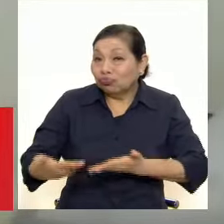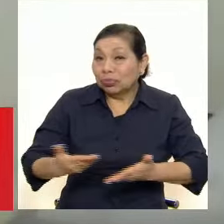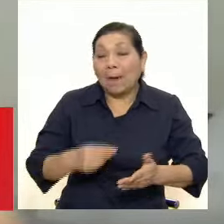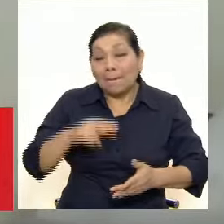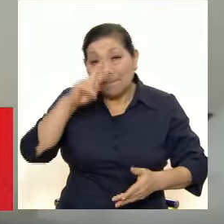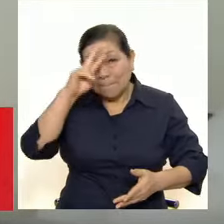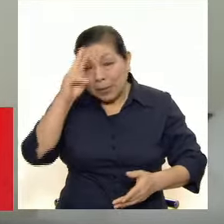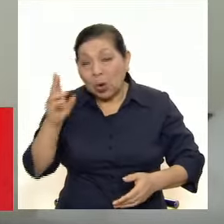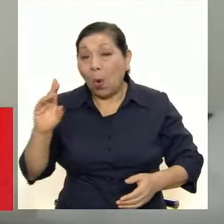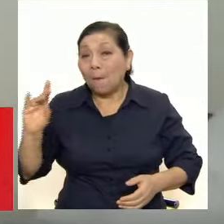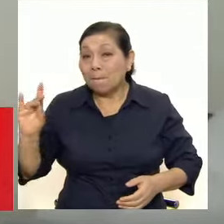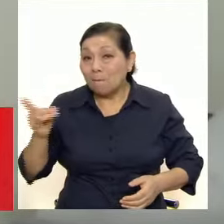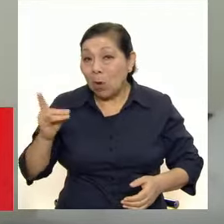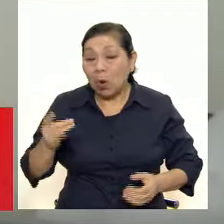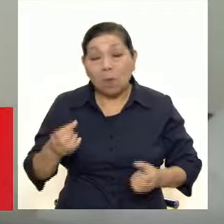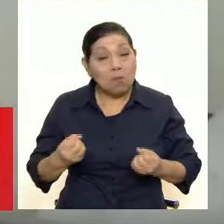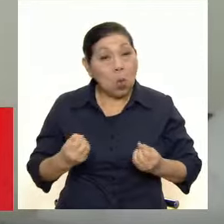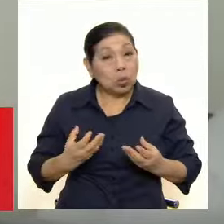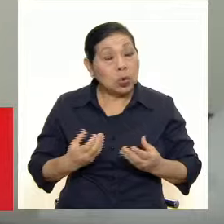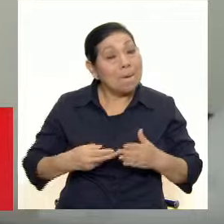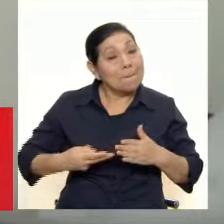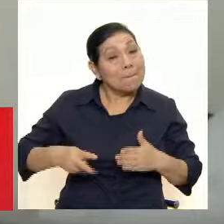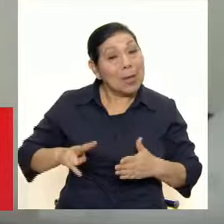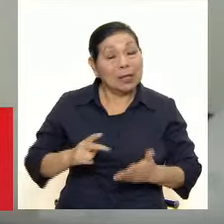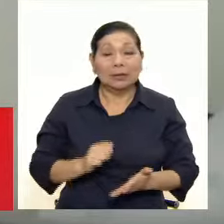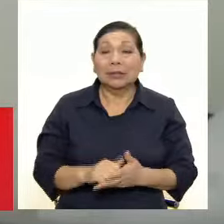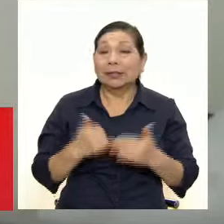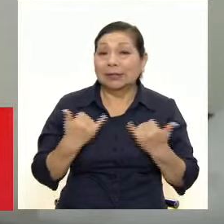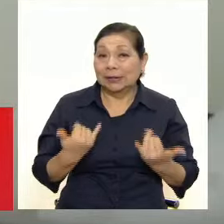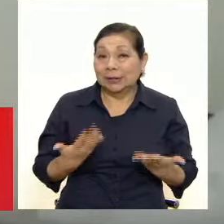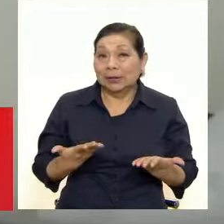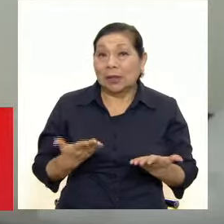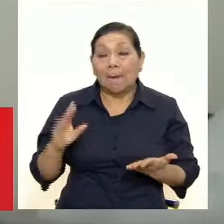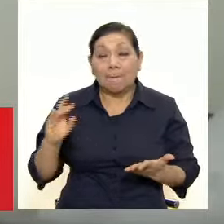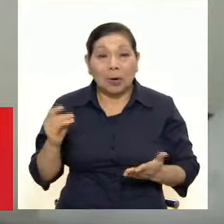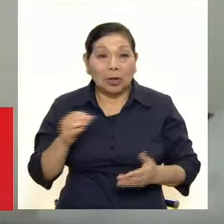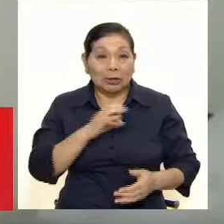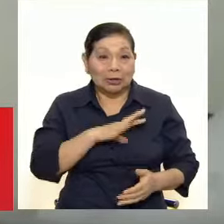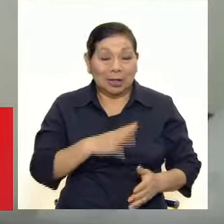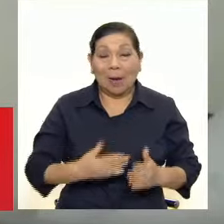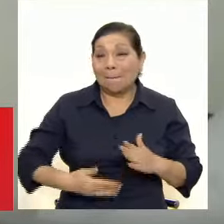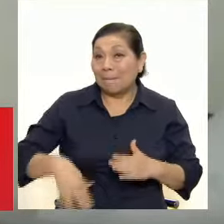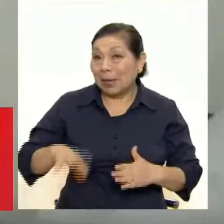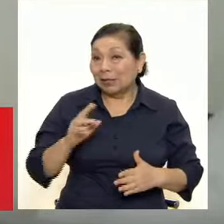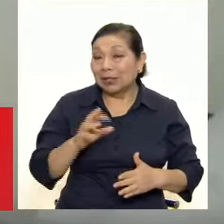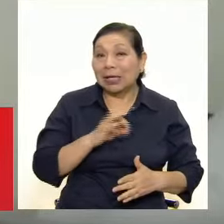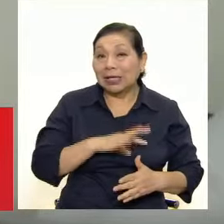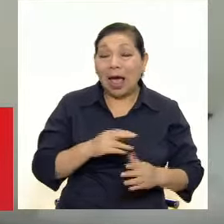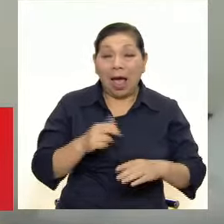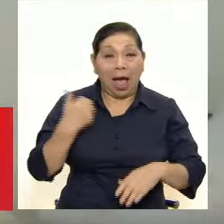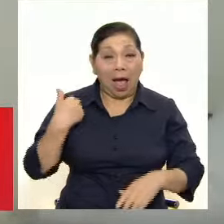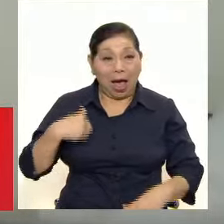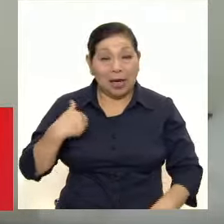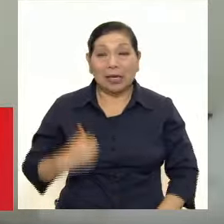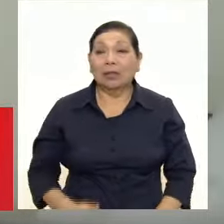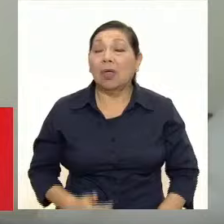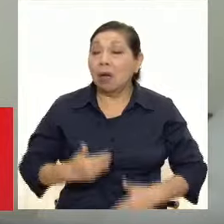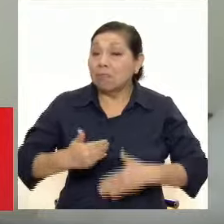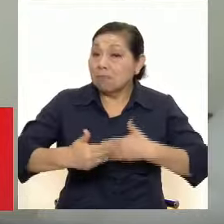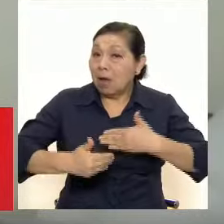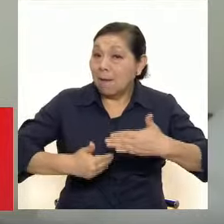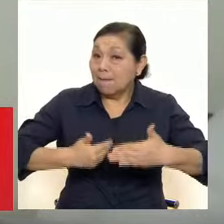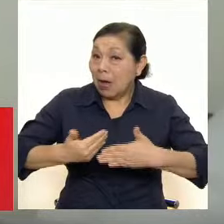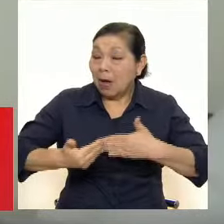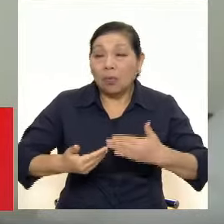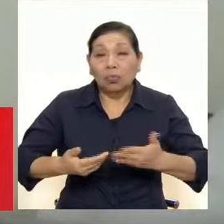entre Perú y Bolivia es mucho más grande que el comercio que hay entre Bolivia y Chile y entre Bolivia y Argentina. Se produce en